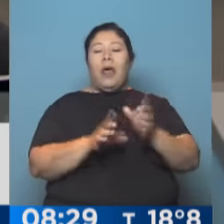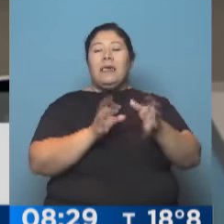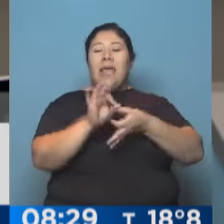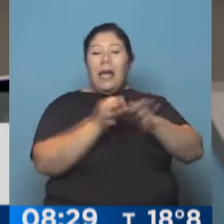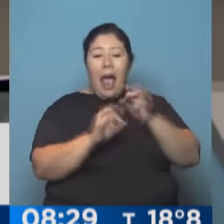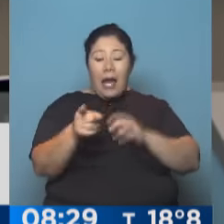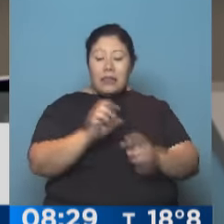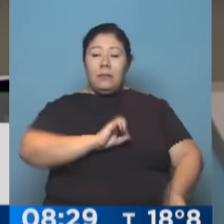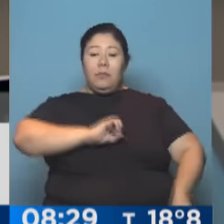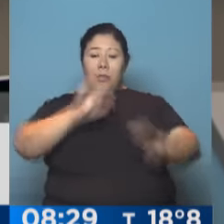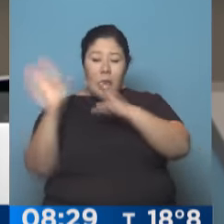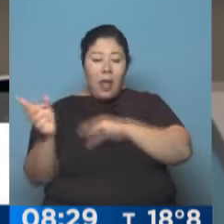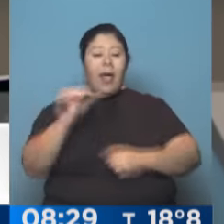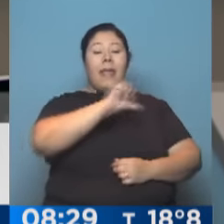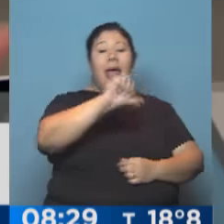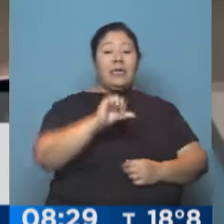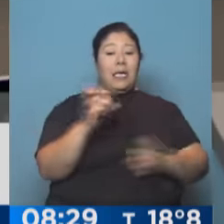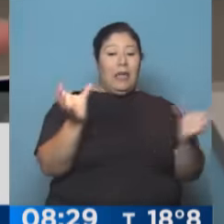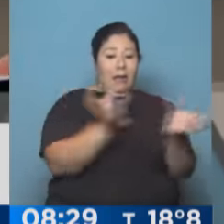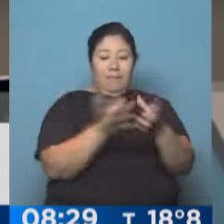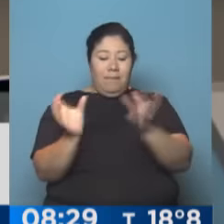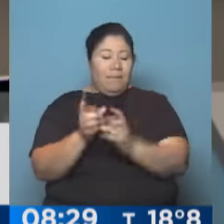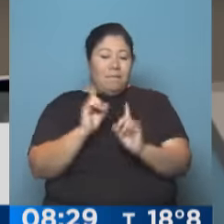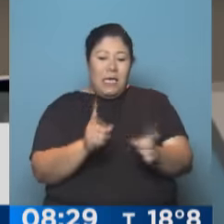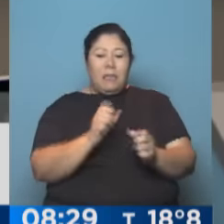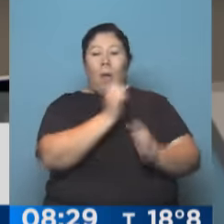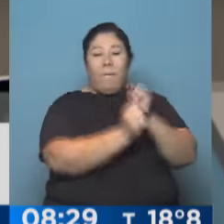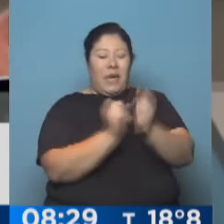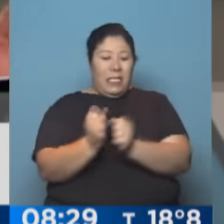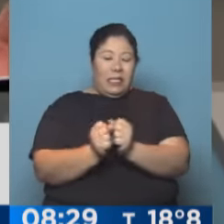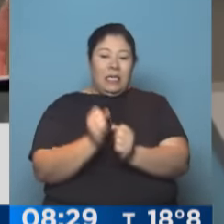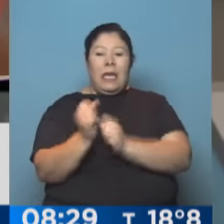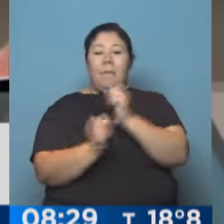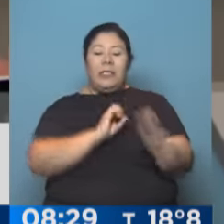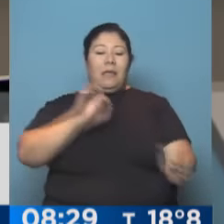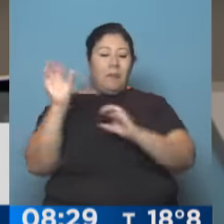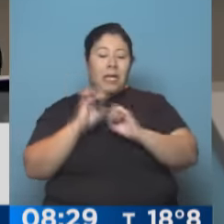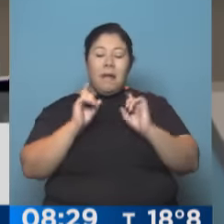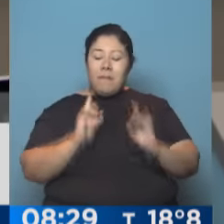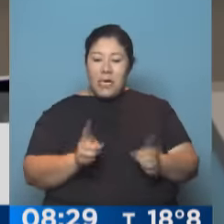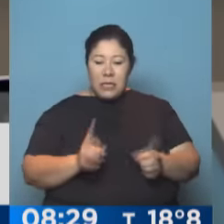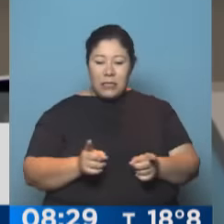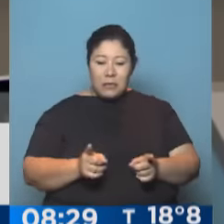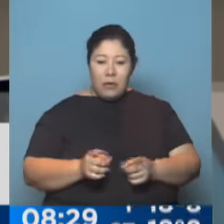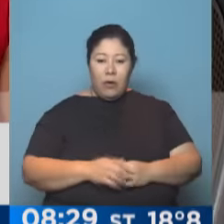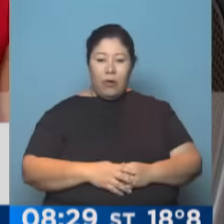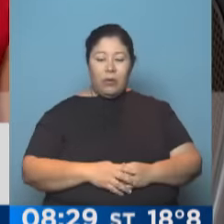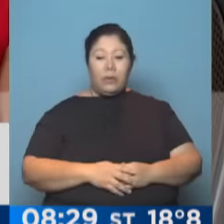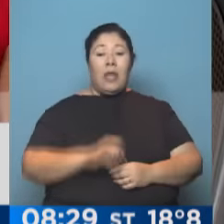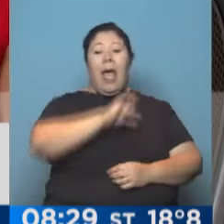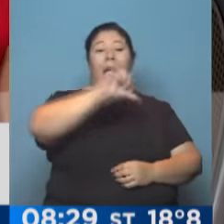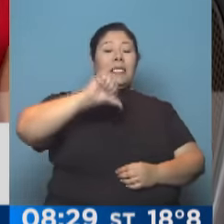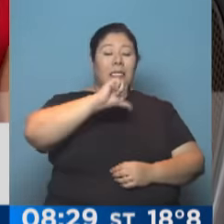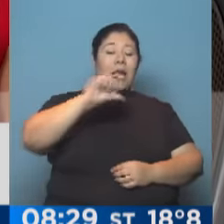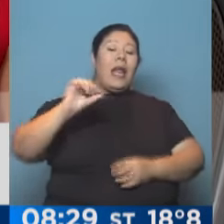cereales y la cámara de la industria aceitera que es más o menos lo mismo porque son las mismas empresas exportadora la que tienen las grandes eh aceiteras en el